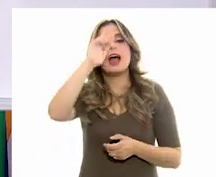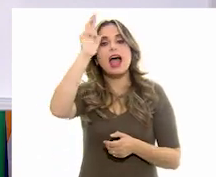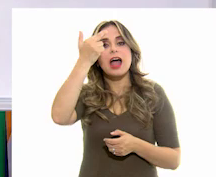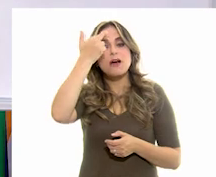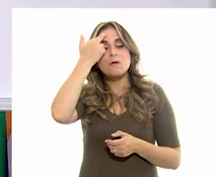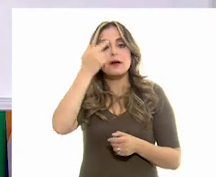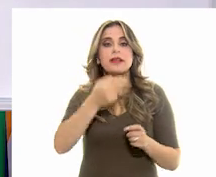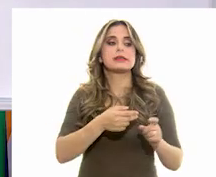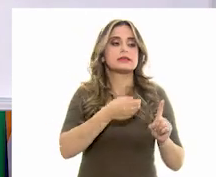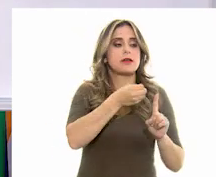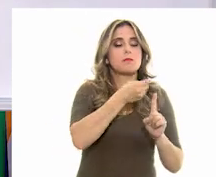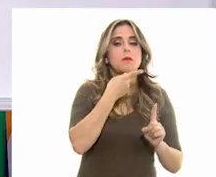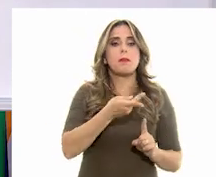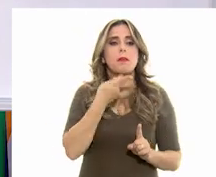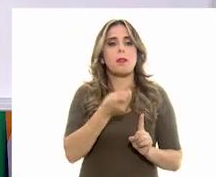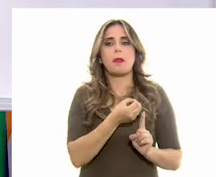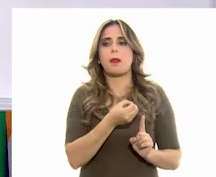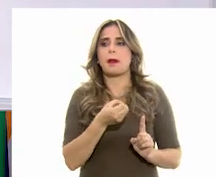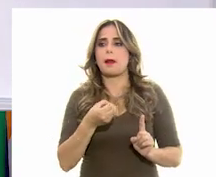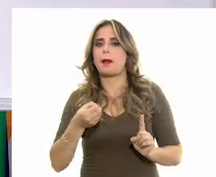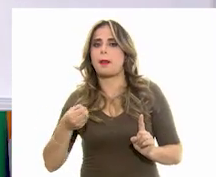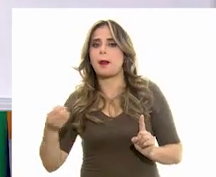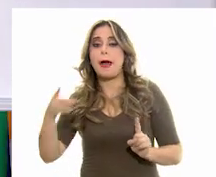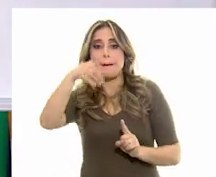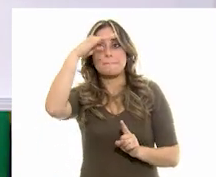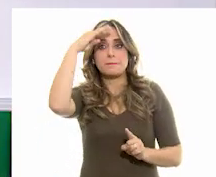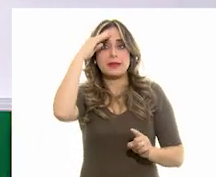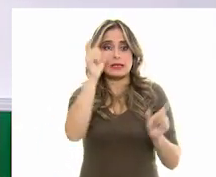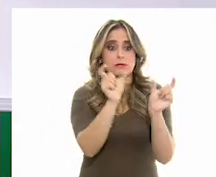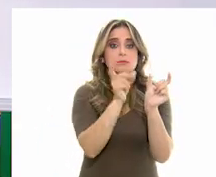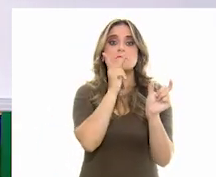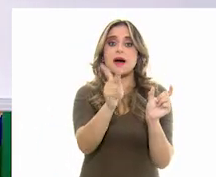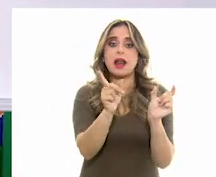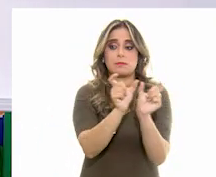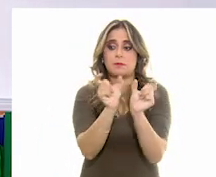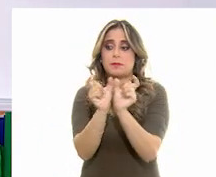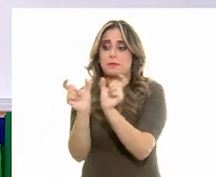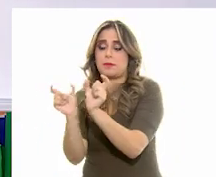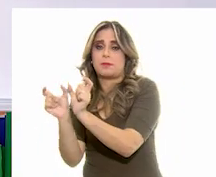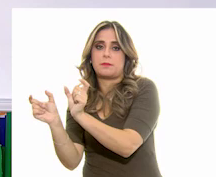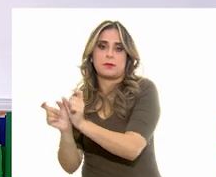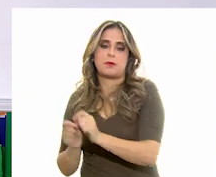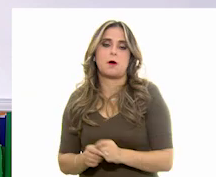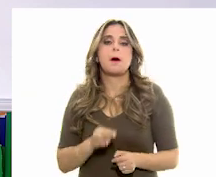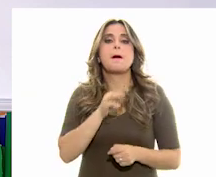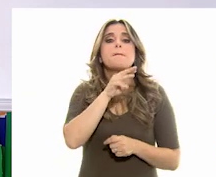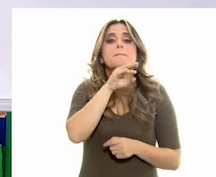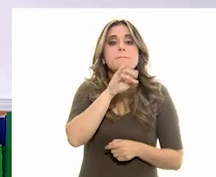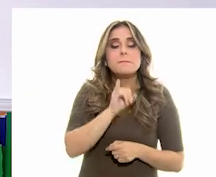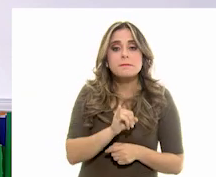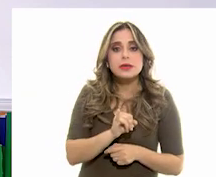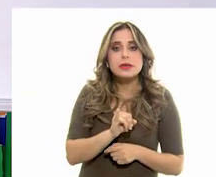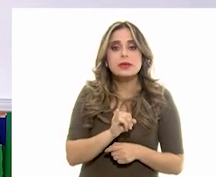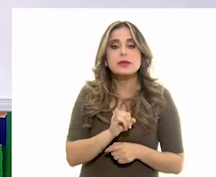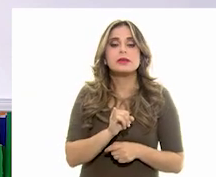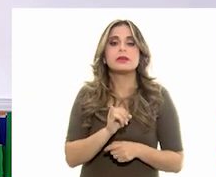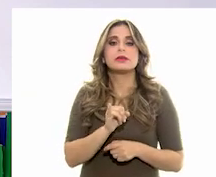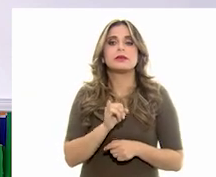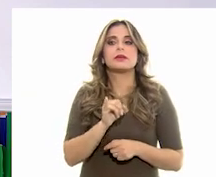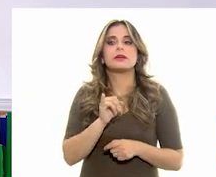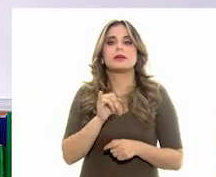de corridito. Y entonces no hablamos así. Mi, así. O,